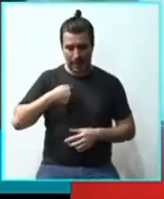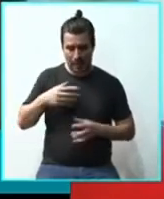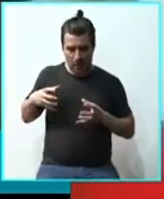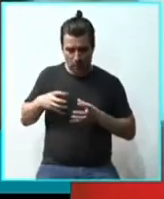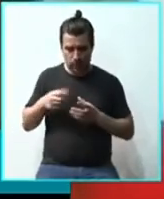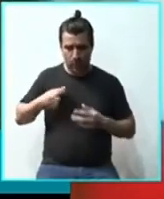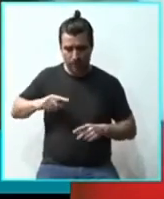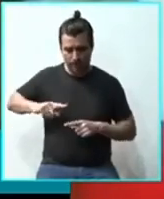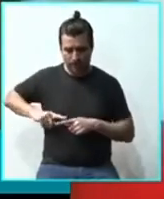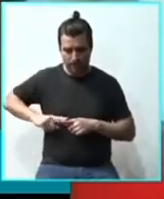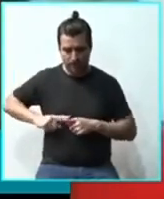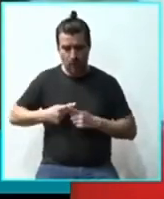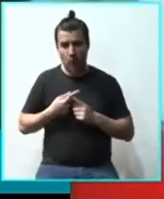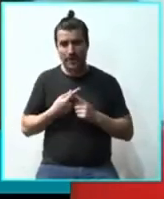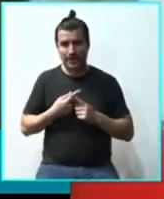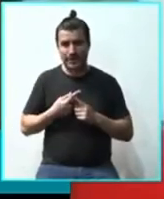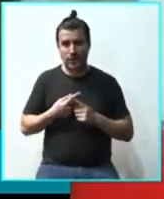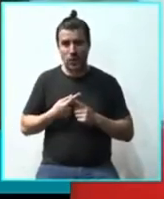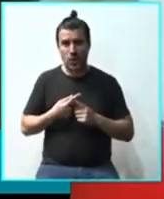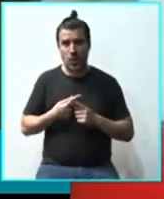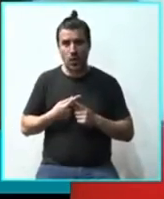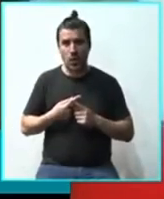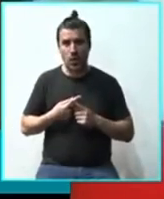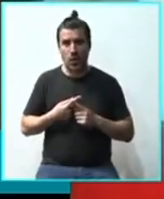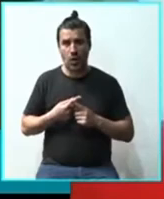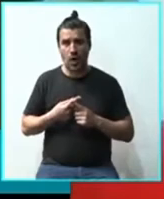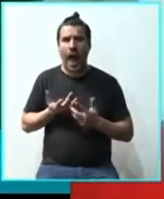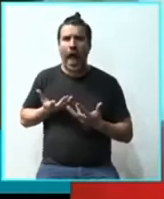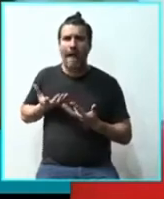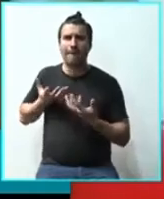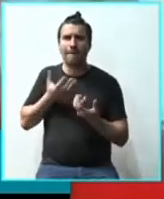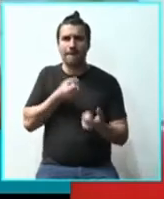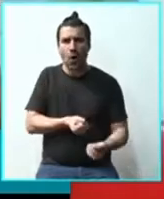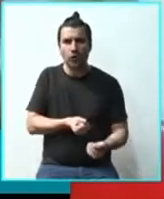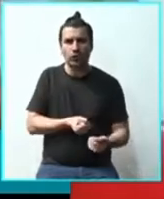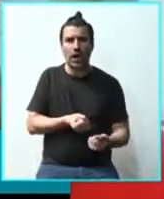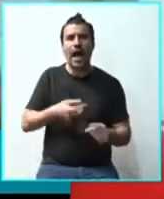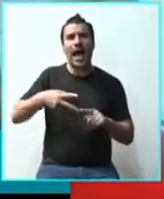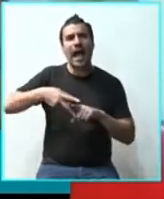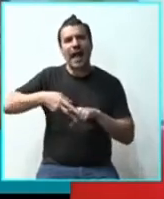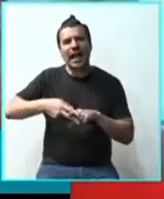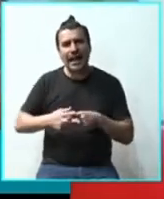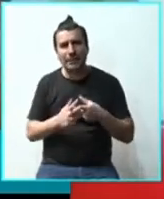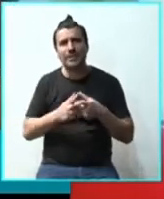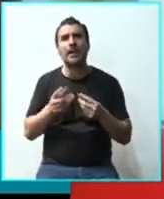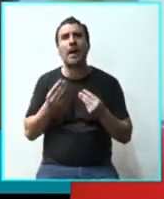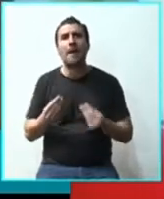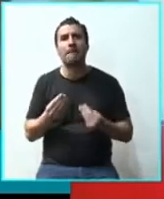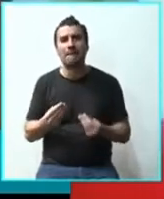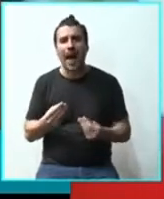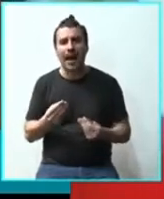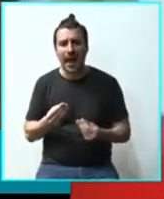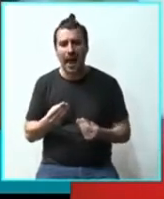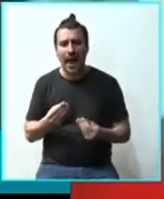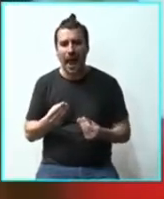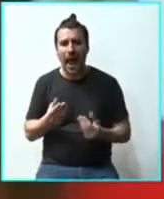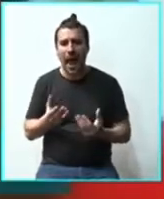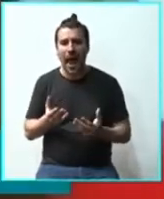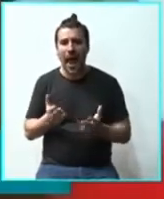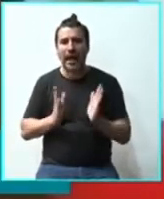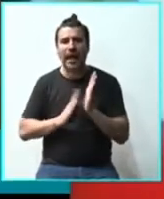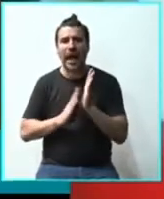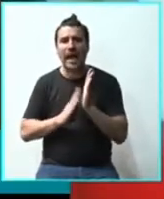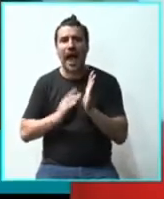ha acompañado y acompaña las herramientas que sirven para garantizar la seguridad de los ciudadanos y de las ciudadanas, y en ese